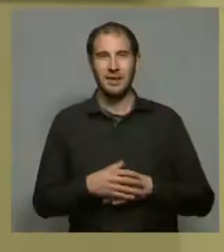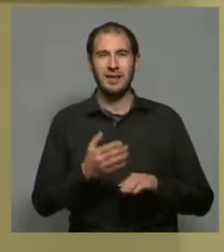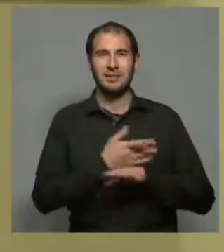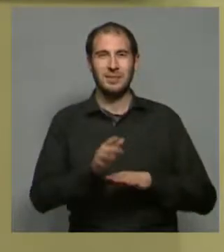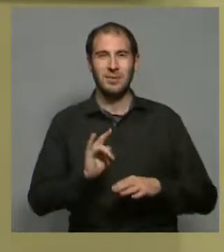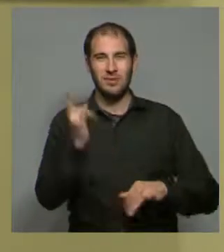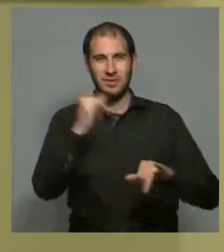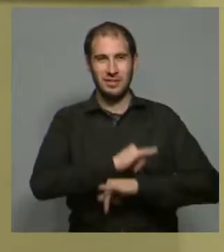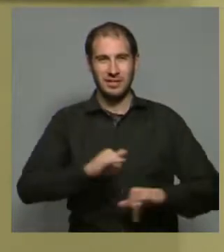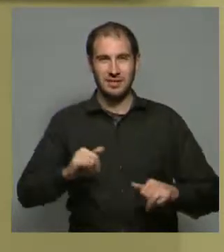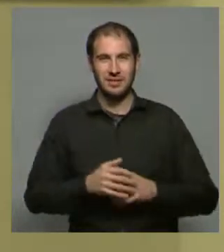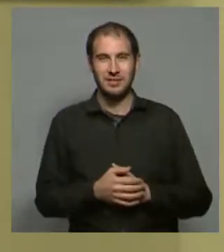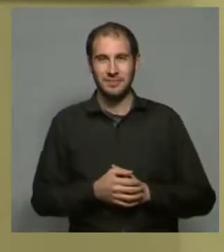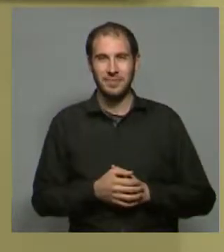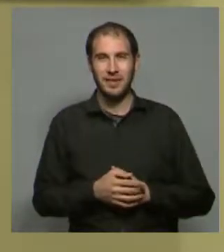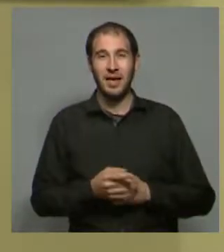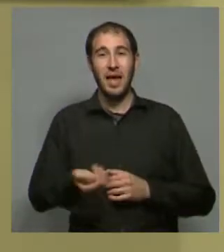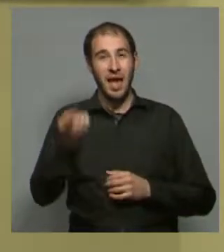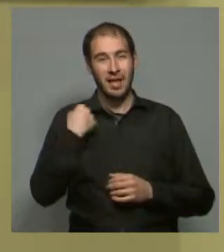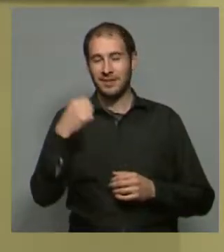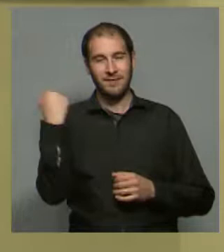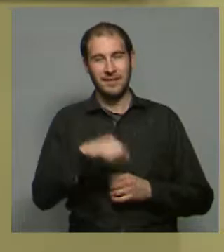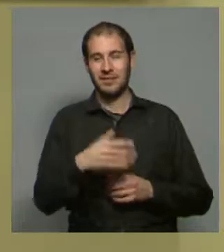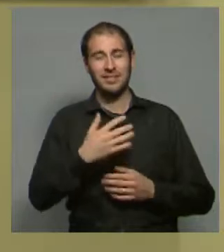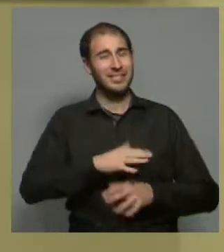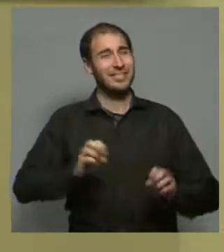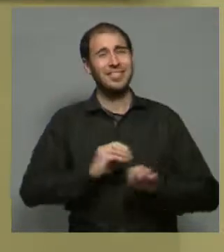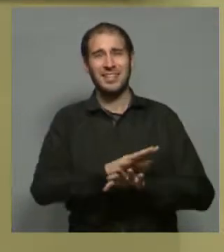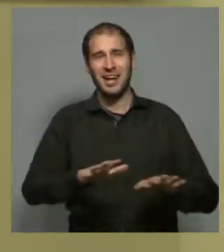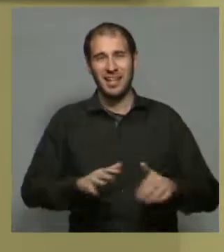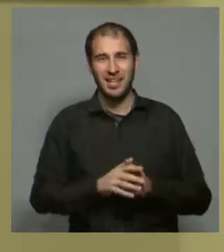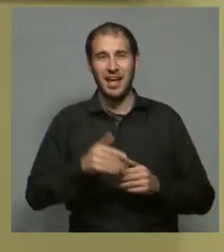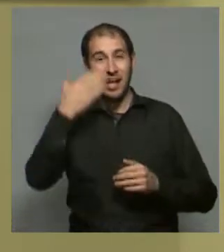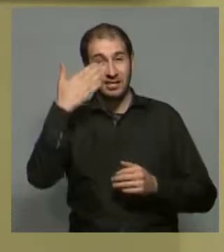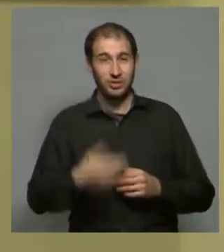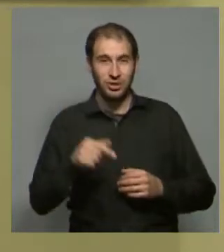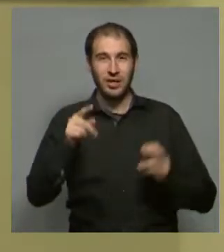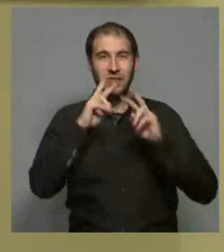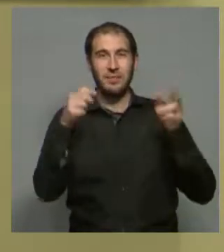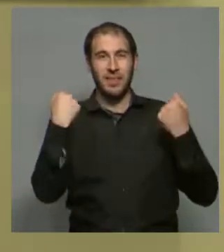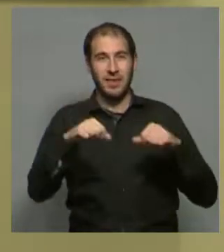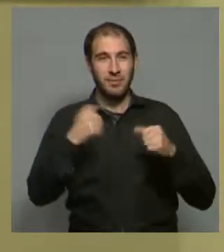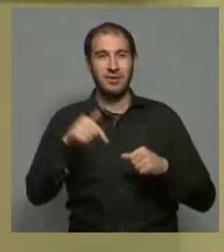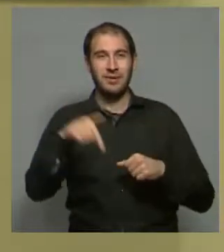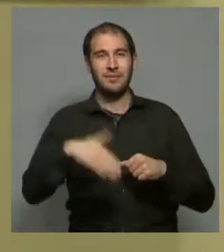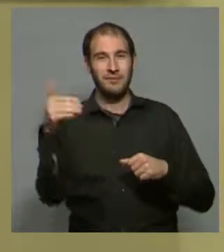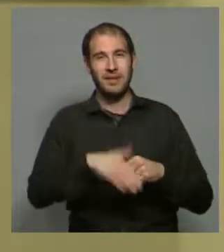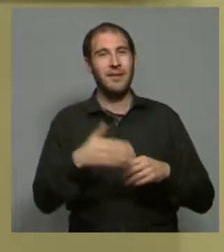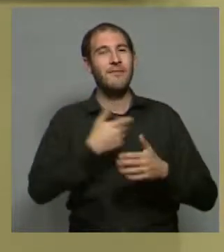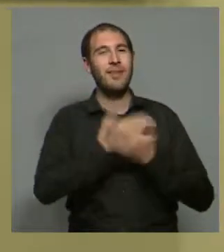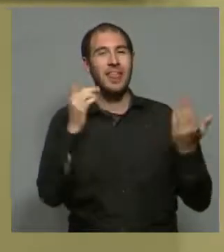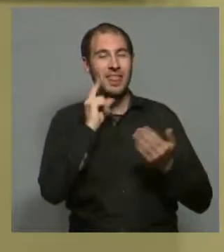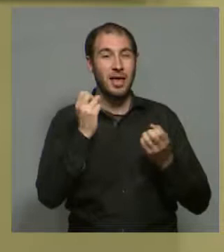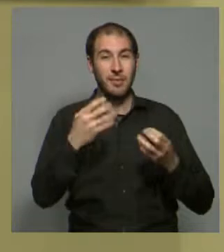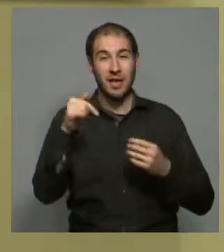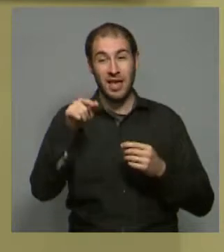Continuamos en Universidad Noticias. Ayer no lo tuvimos y lo extrañamos un montón. A Gastón Lucero hablando de deportes. Y hoy lo tenemos y le decimos feliz día